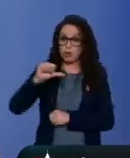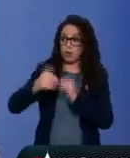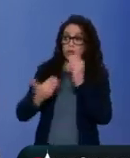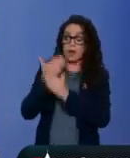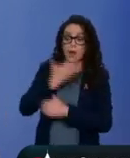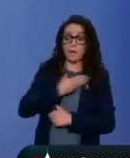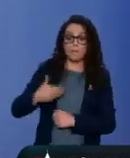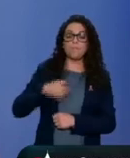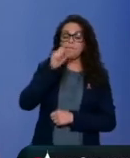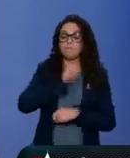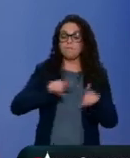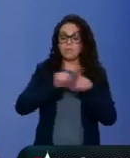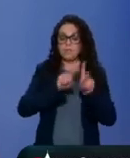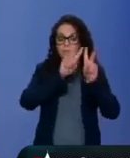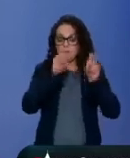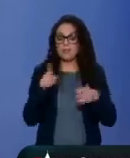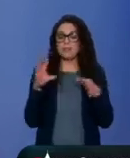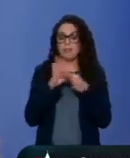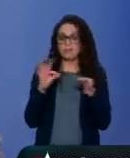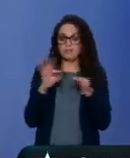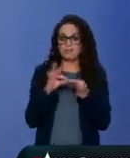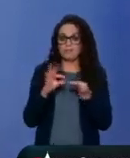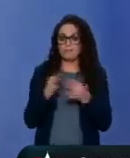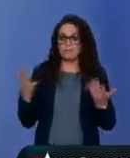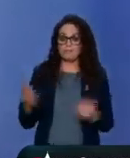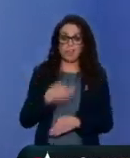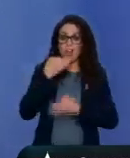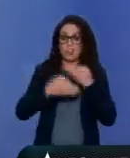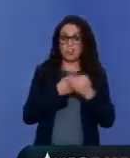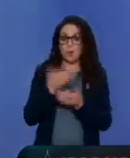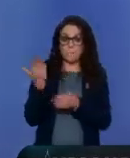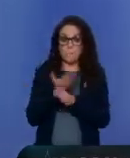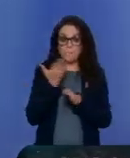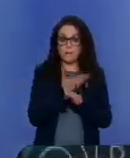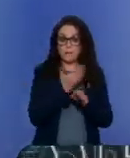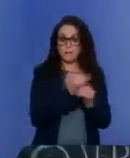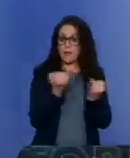también habló del tema y no dejó títere con cabeza.